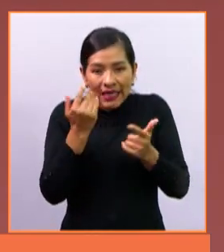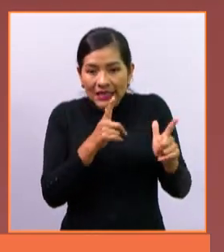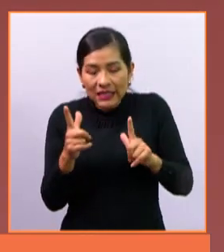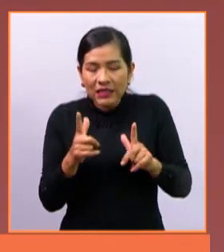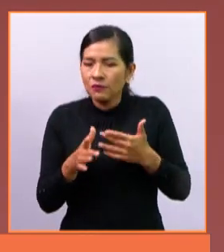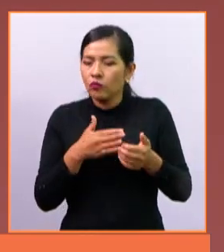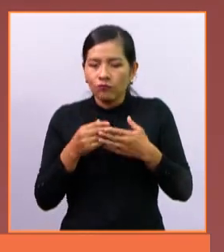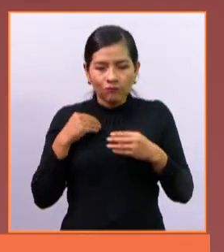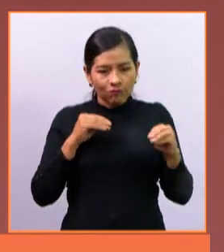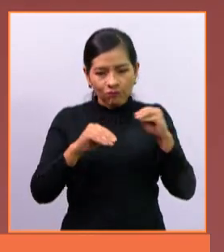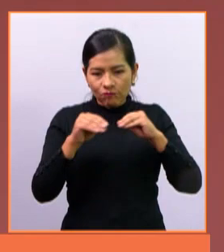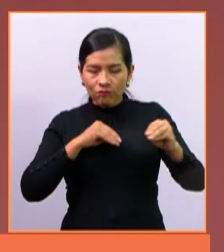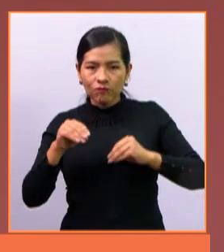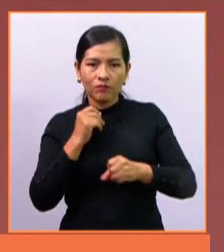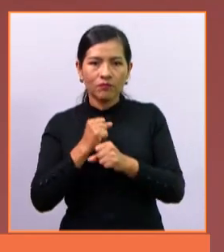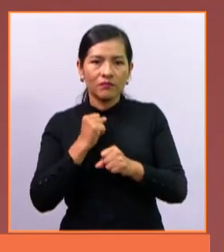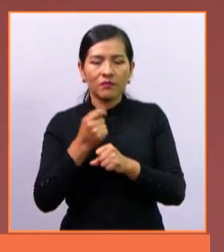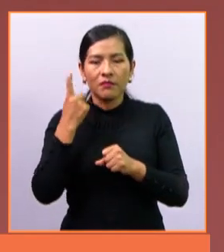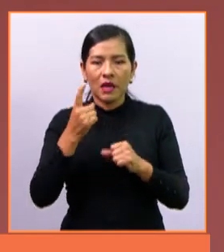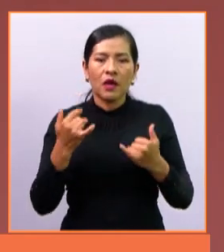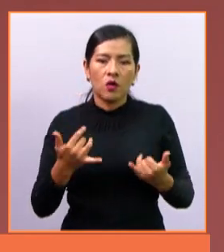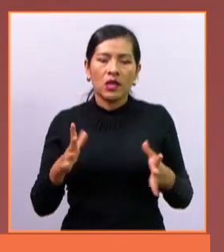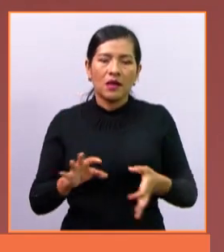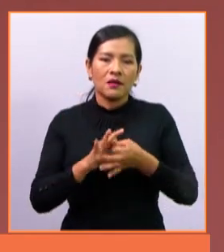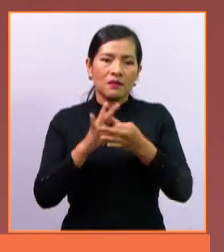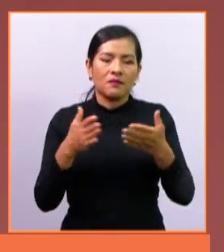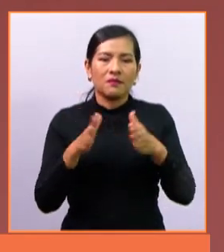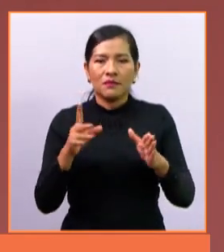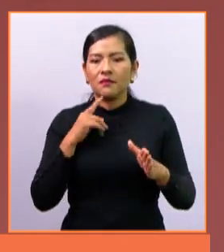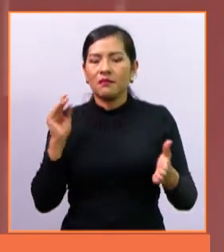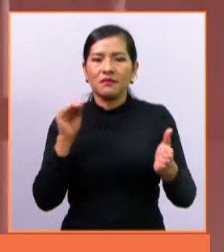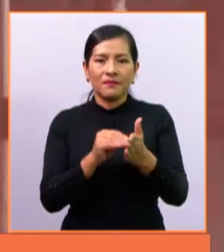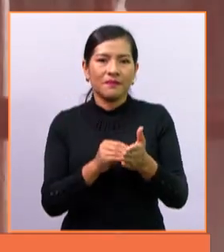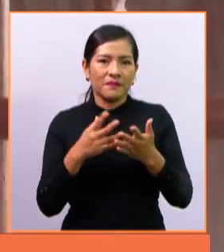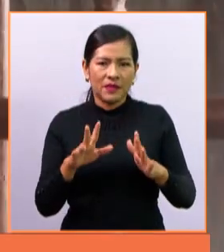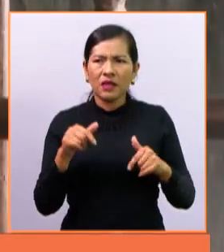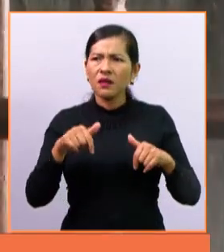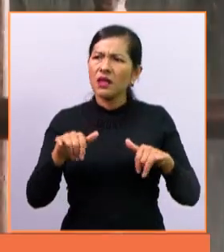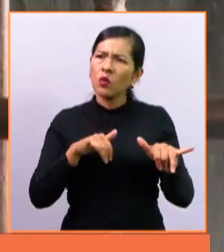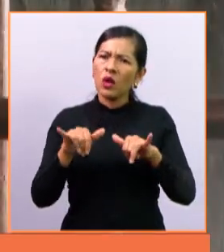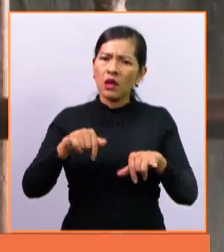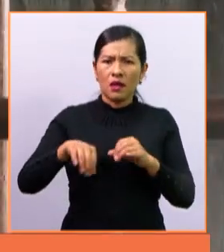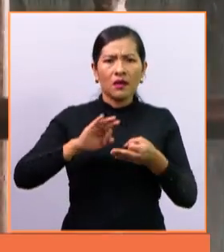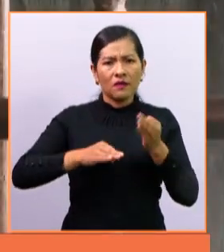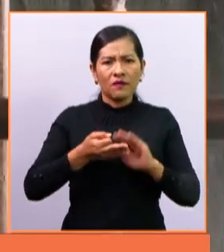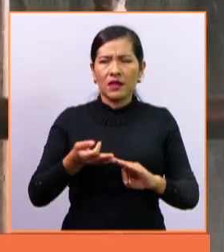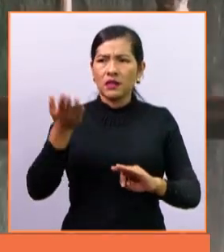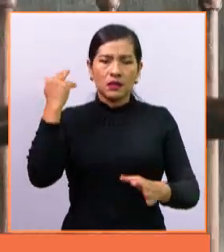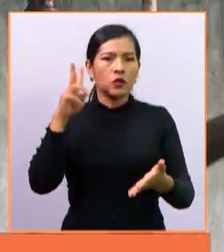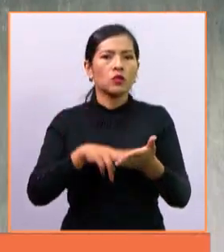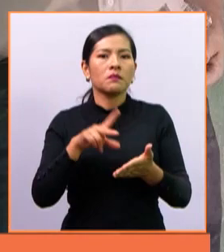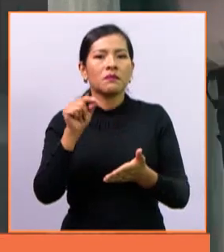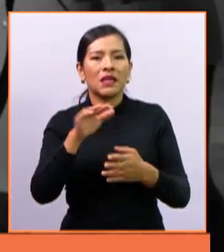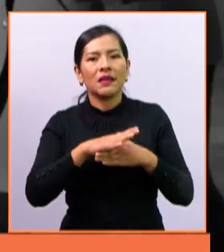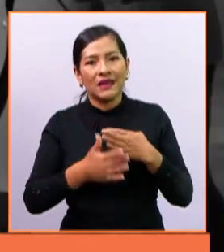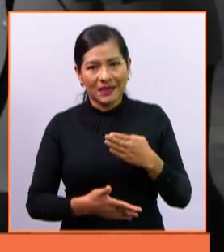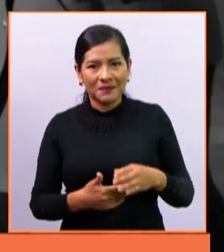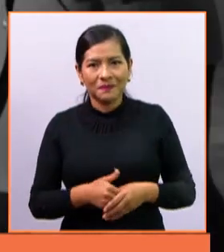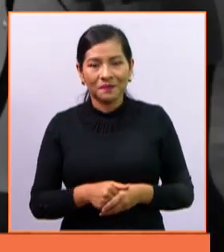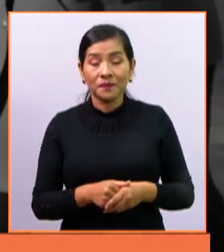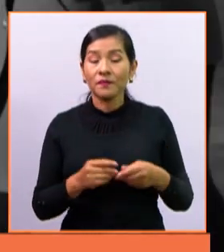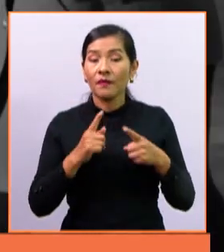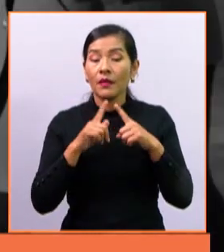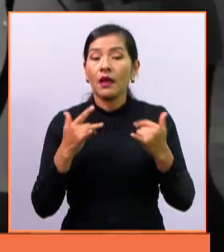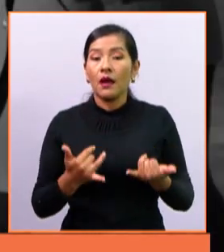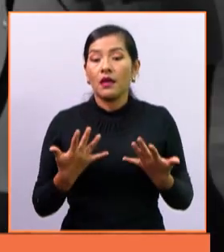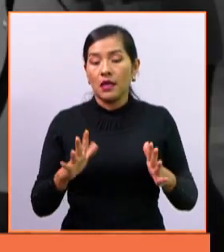ella estaba trabajando allá. Y planeamos por estas fechas, pero en el 2020, ¿no? Y